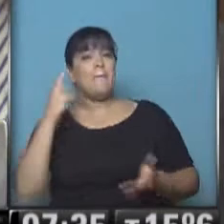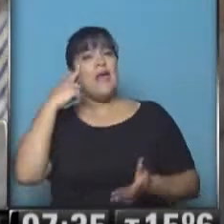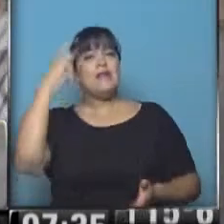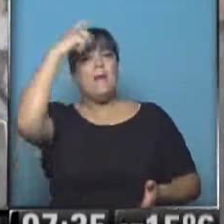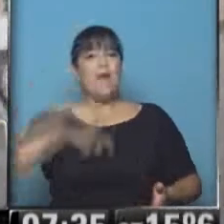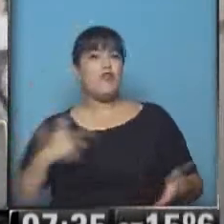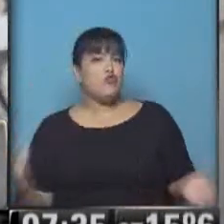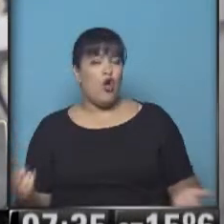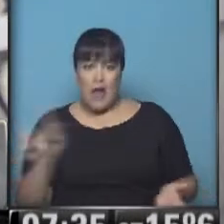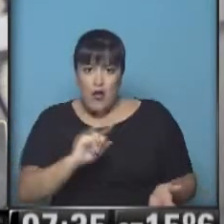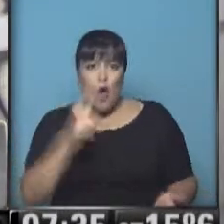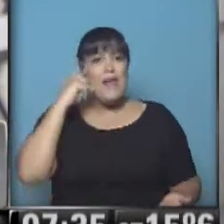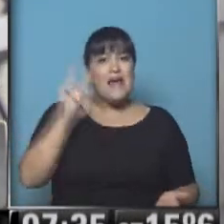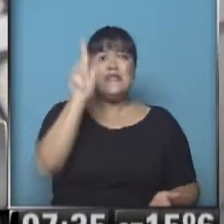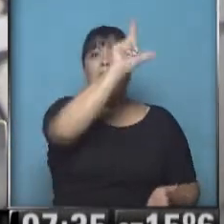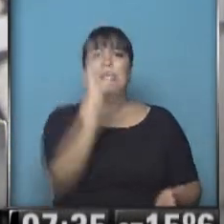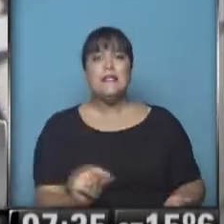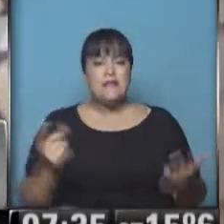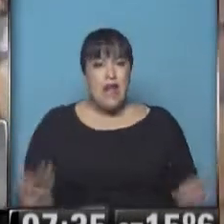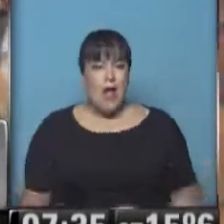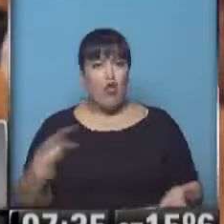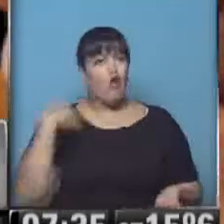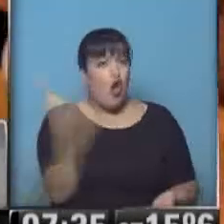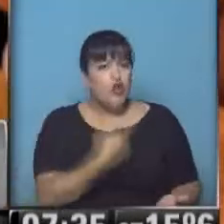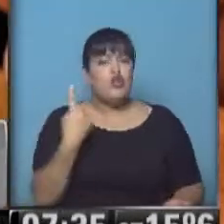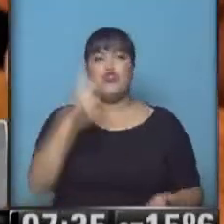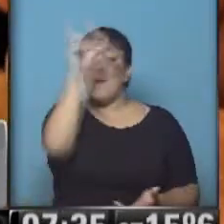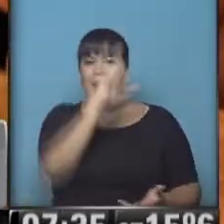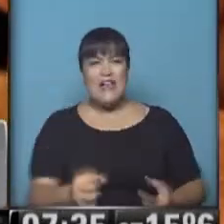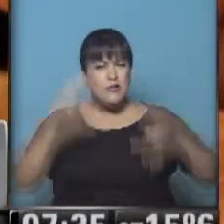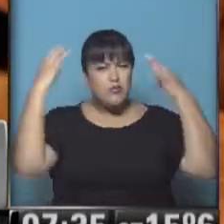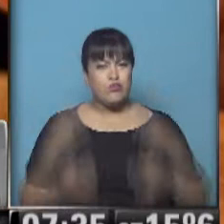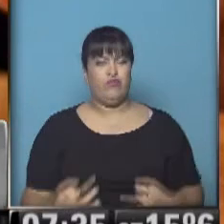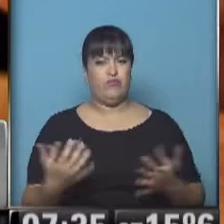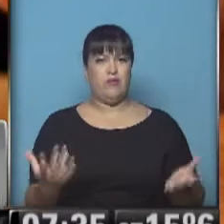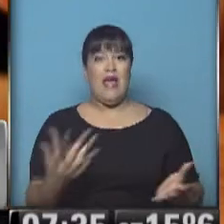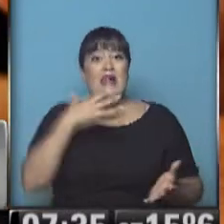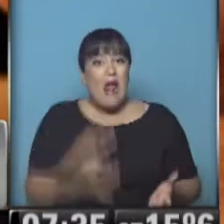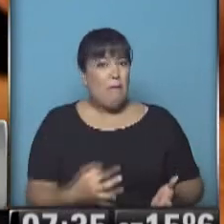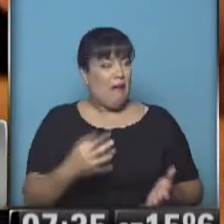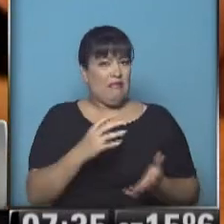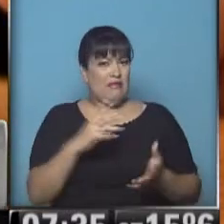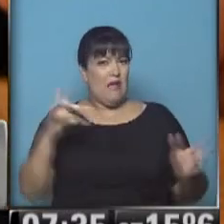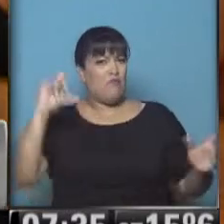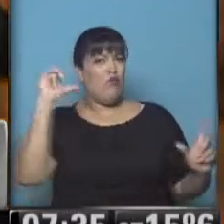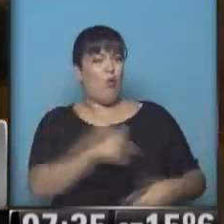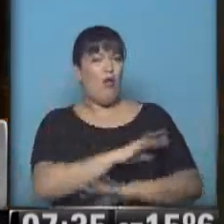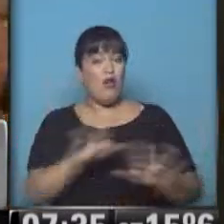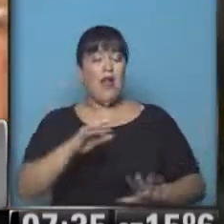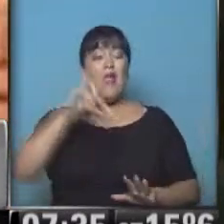este o una persona humana y nosotros un estado soberano este realmente es indignante y es el poder judicial